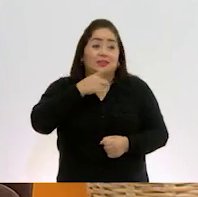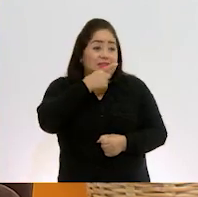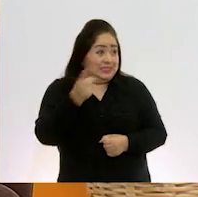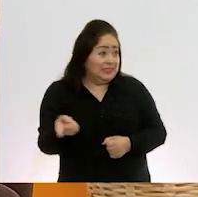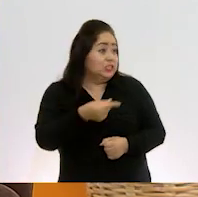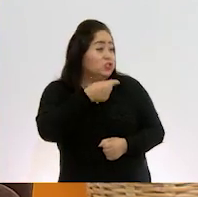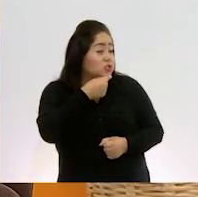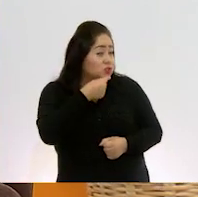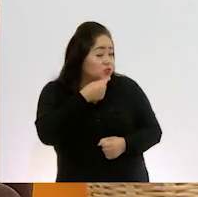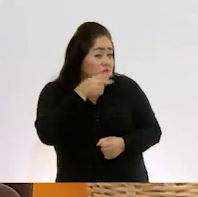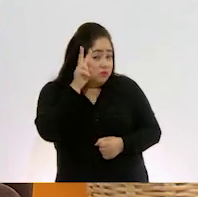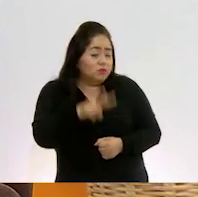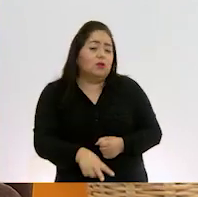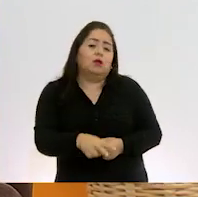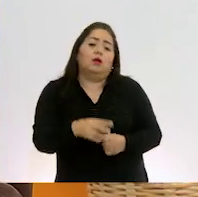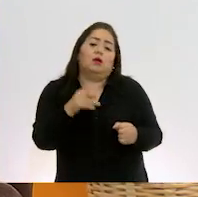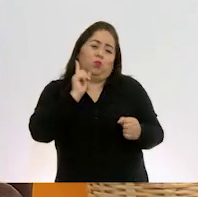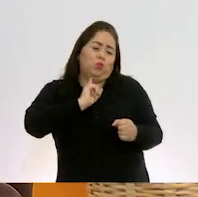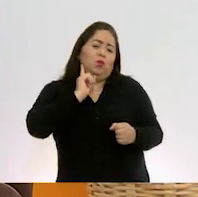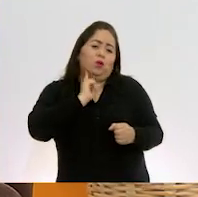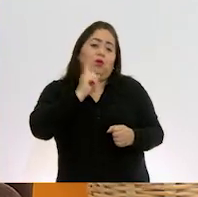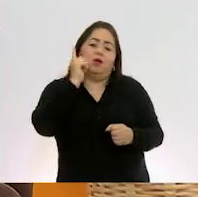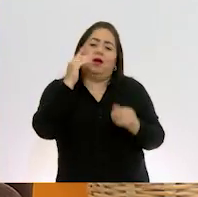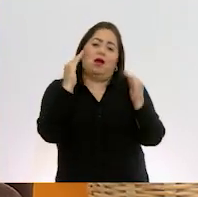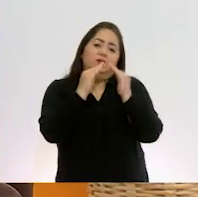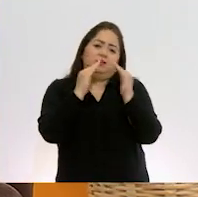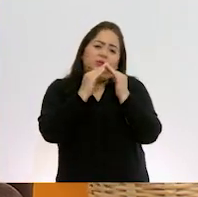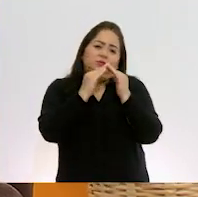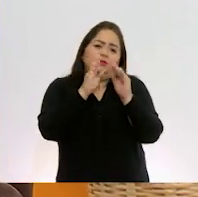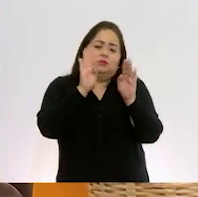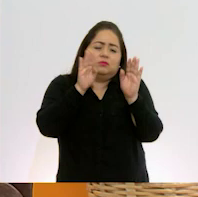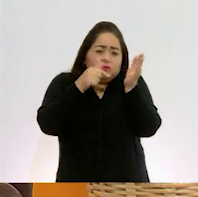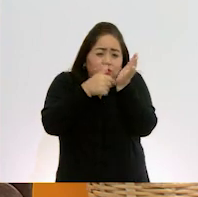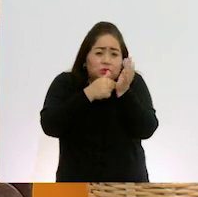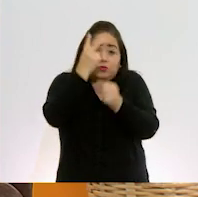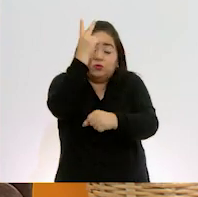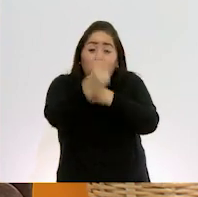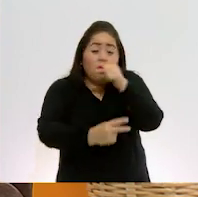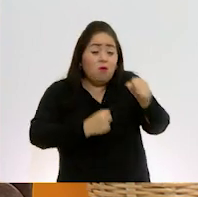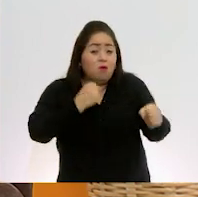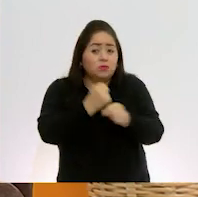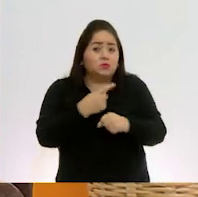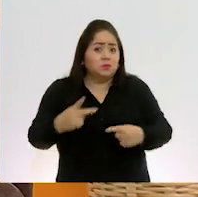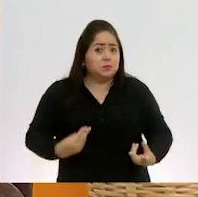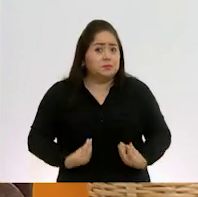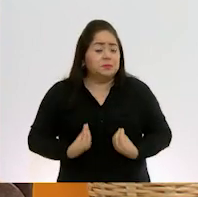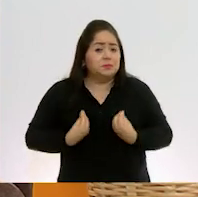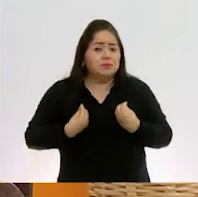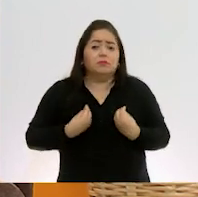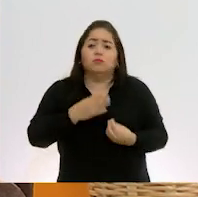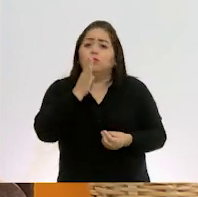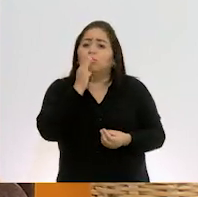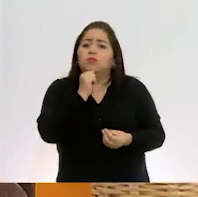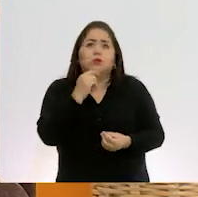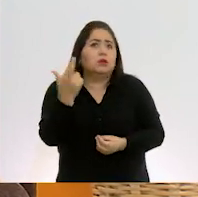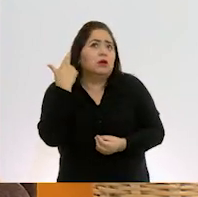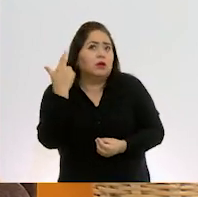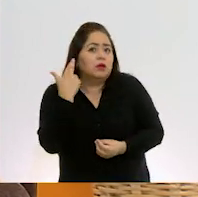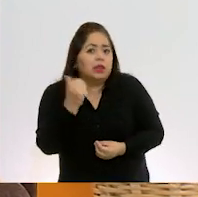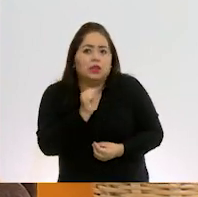niña estuvo en casa, bueno, estuvo en una casa durante 2 años de su vida sin poder hacer